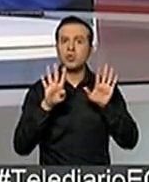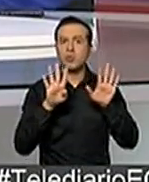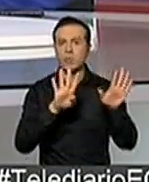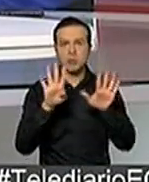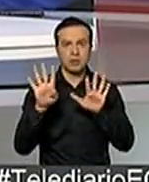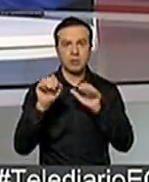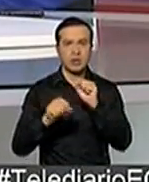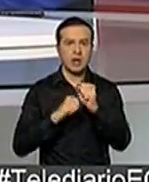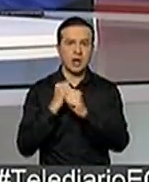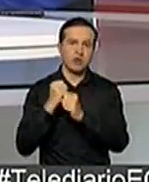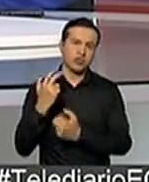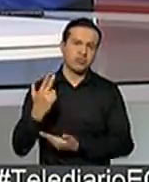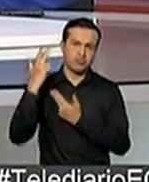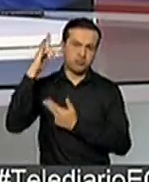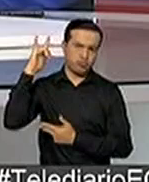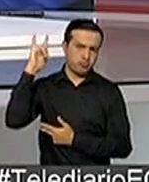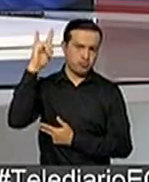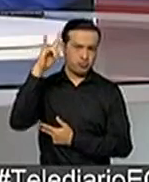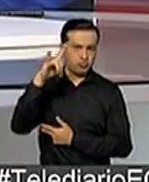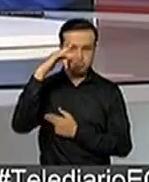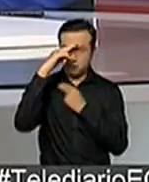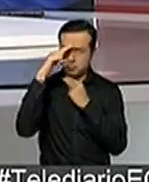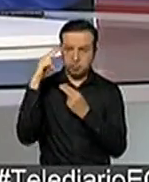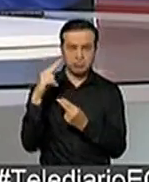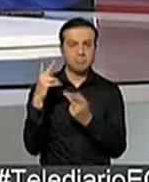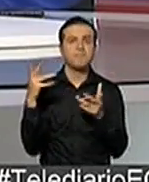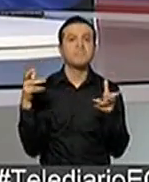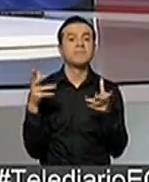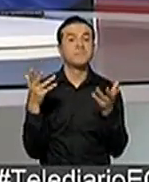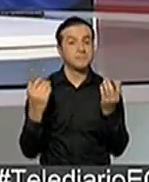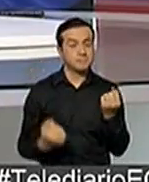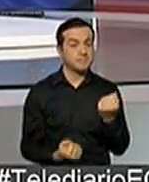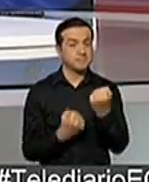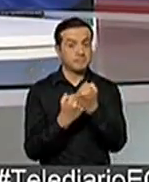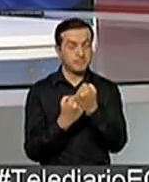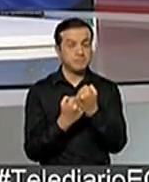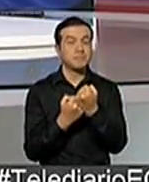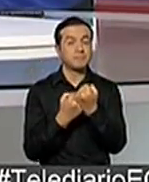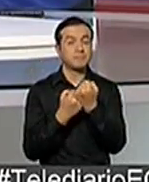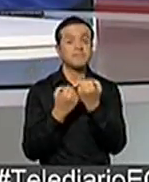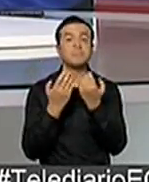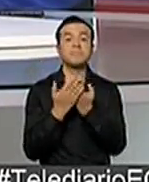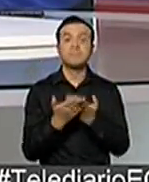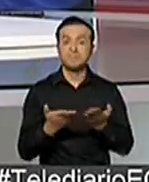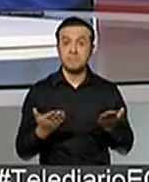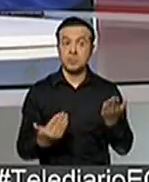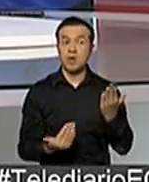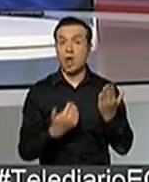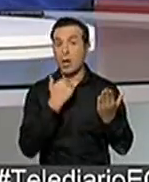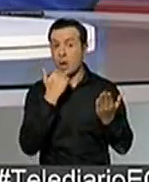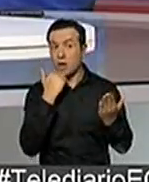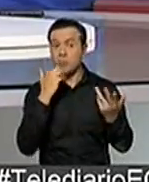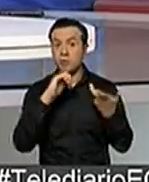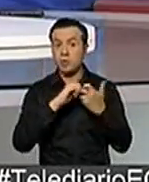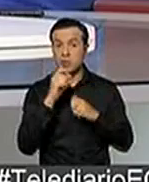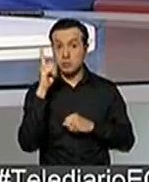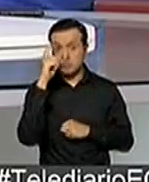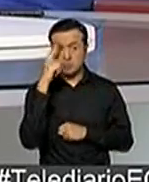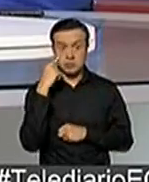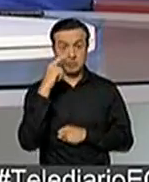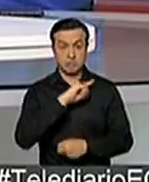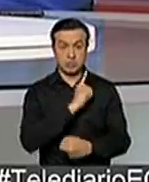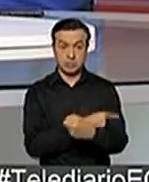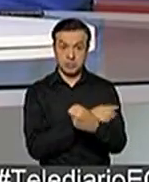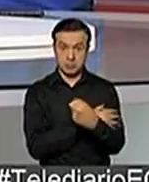de la Fuerza Aérea Ecuatoriana. Allí destacó la necesidad de fortalecer su reaparición ante nuevas amenazas. Así es, Alex